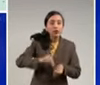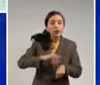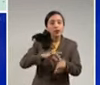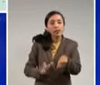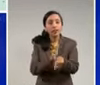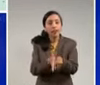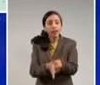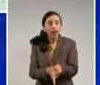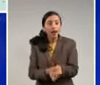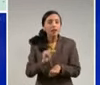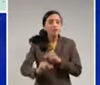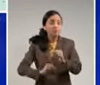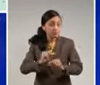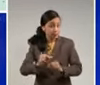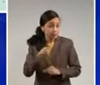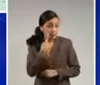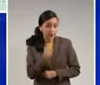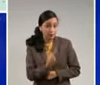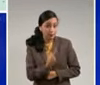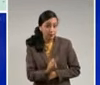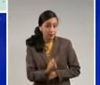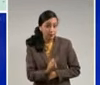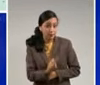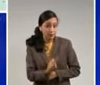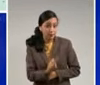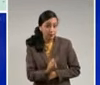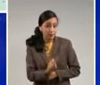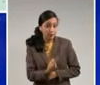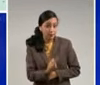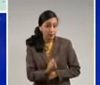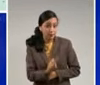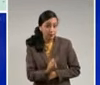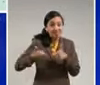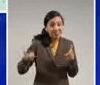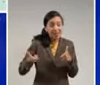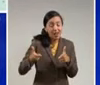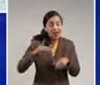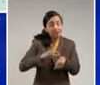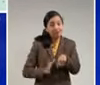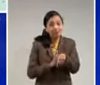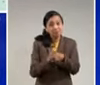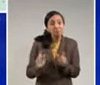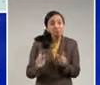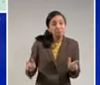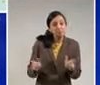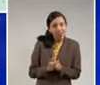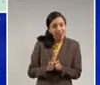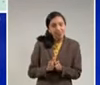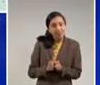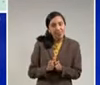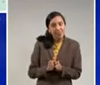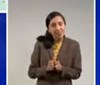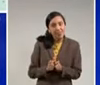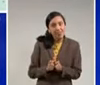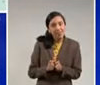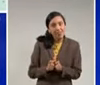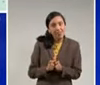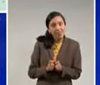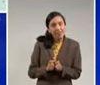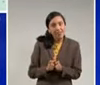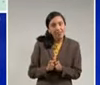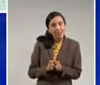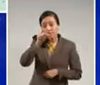teniendo, y que indiscutiblemente cuando las altas son más que los casos que se diagnostican, pues el número de activos